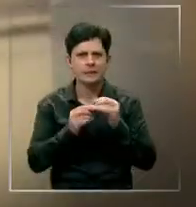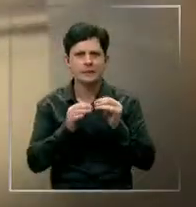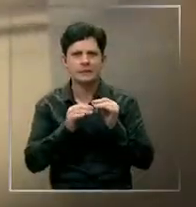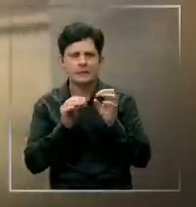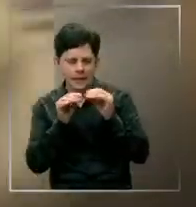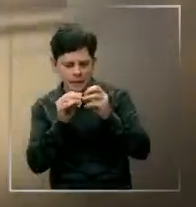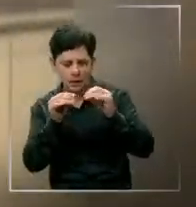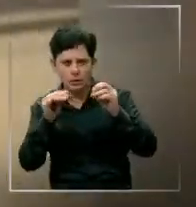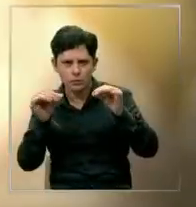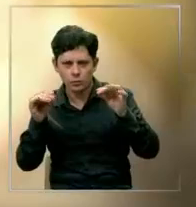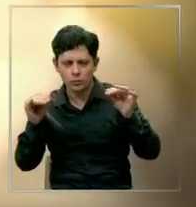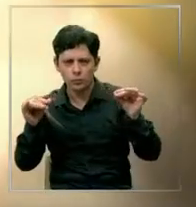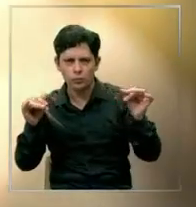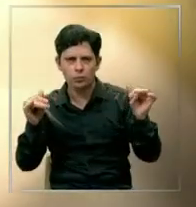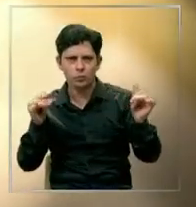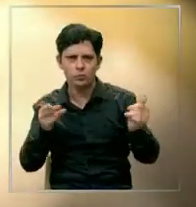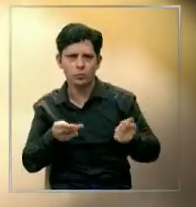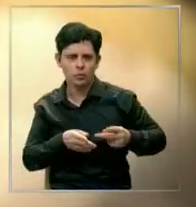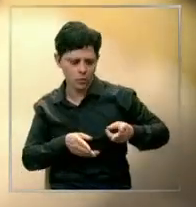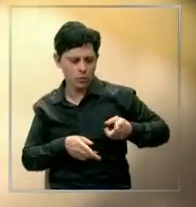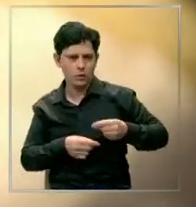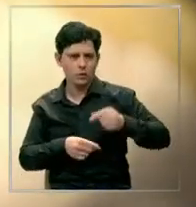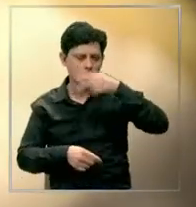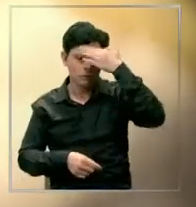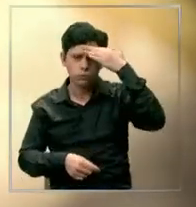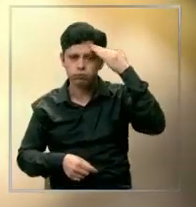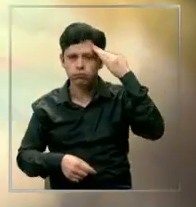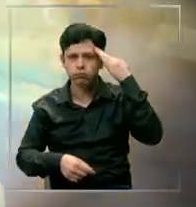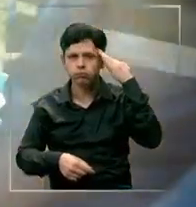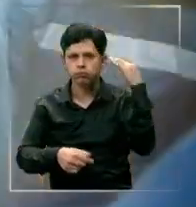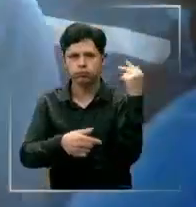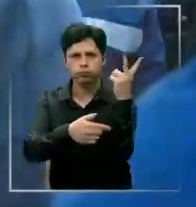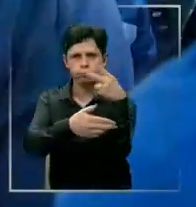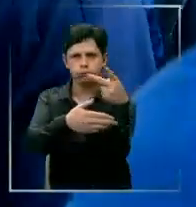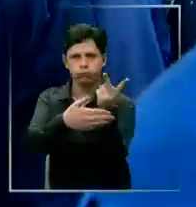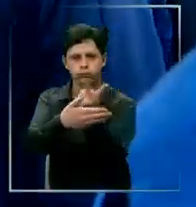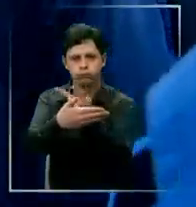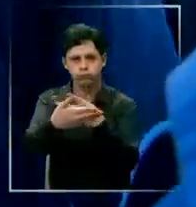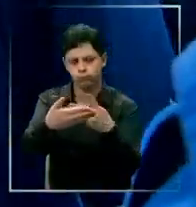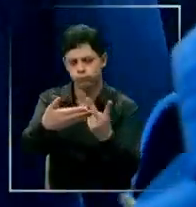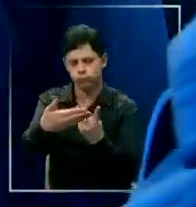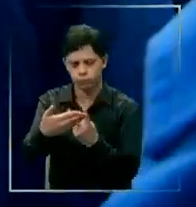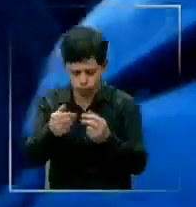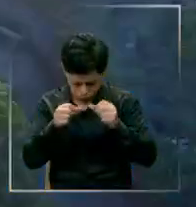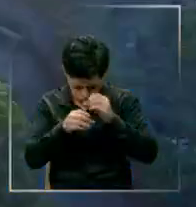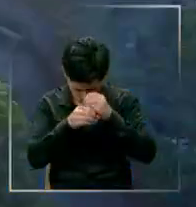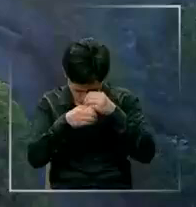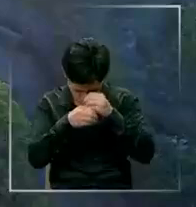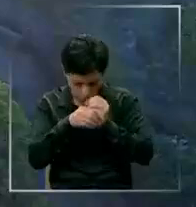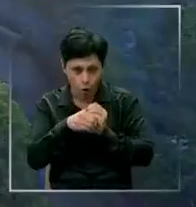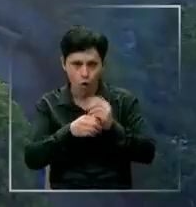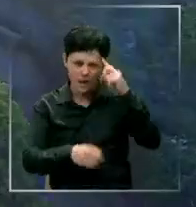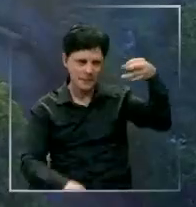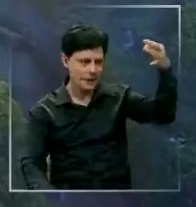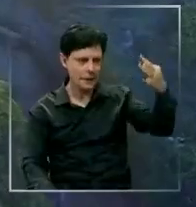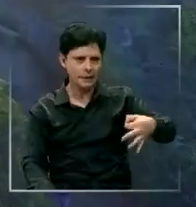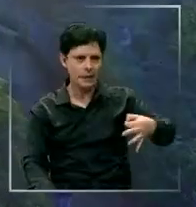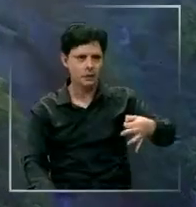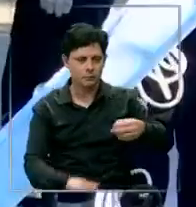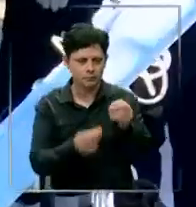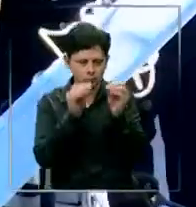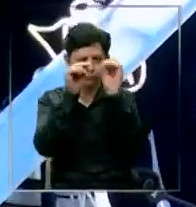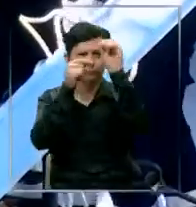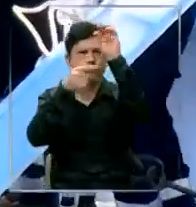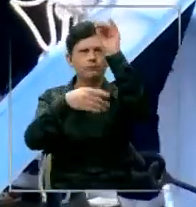del dolor, descubriendo la insignia de la fiebre. Eso es parte de la oda al laboratorista, los especialistas que han estado